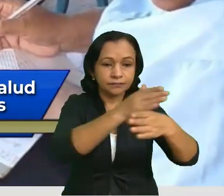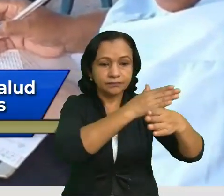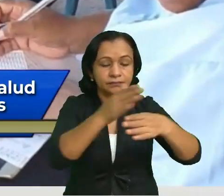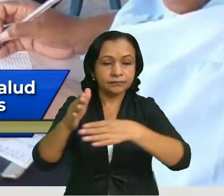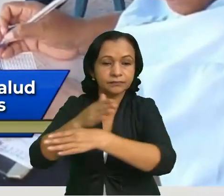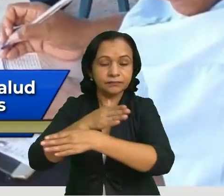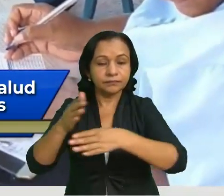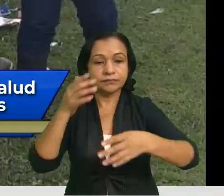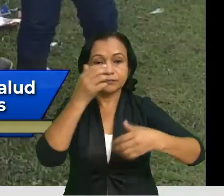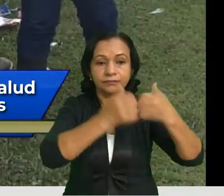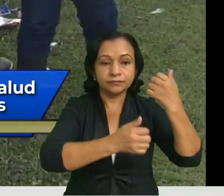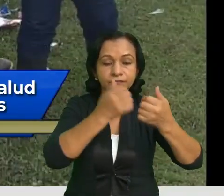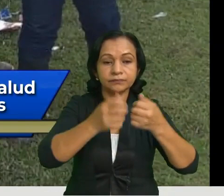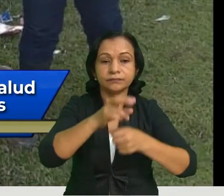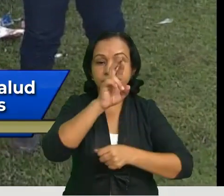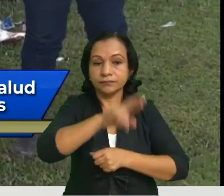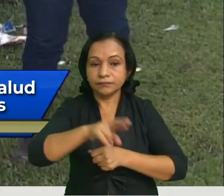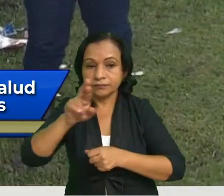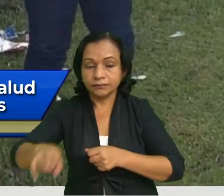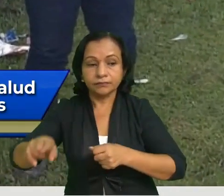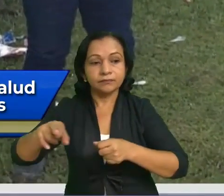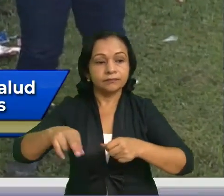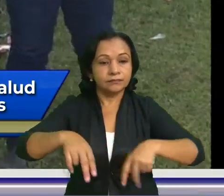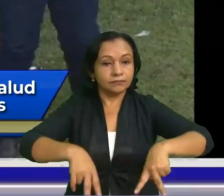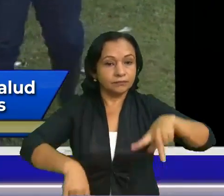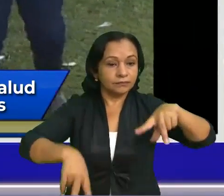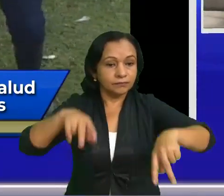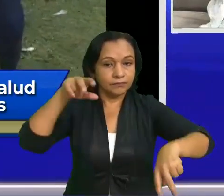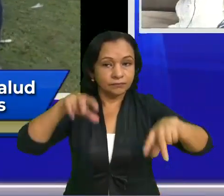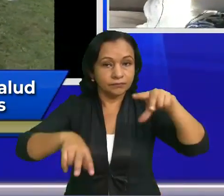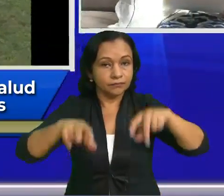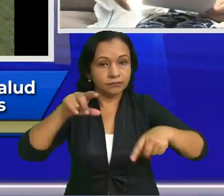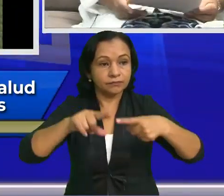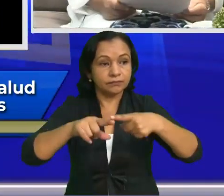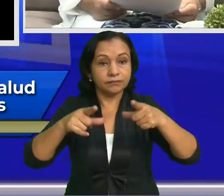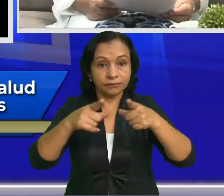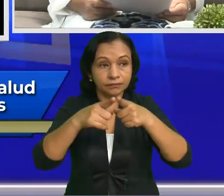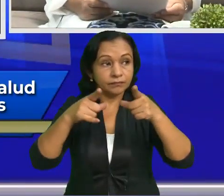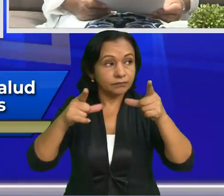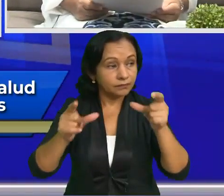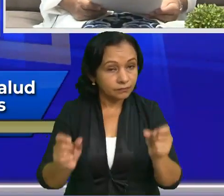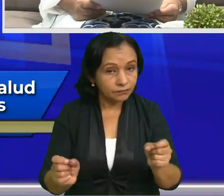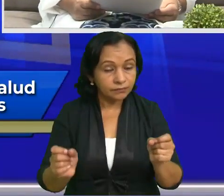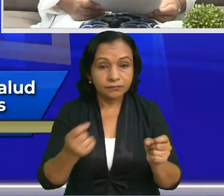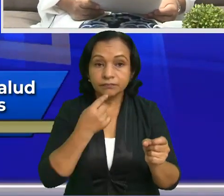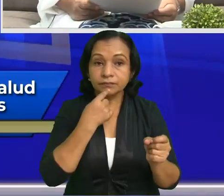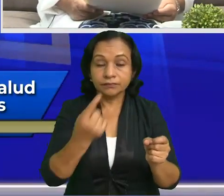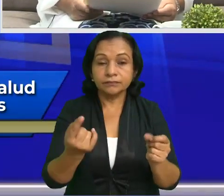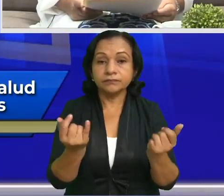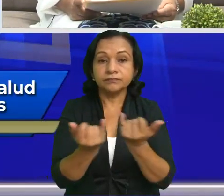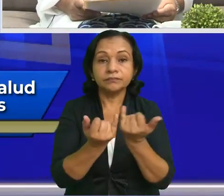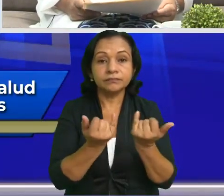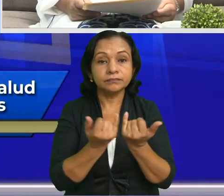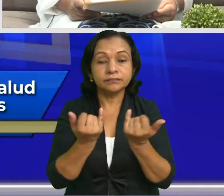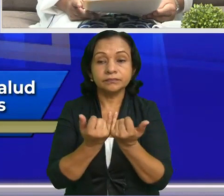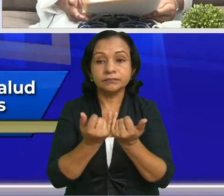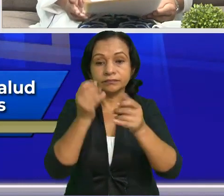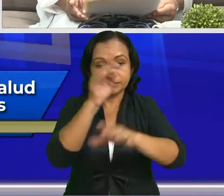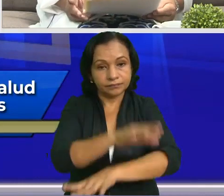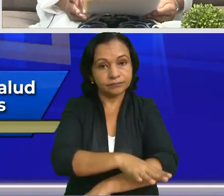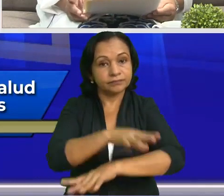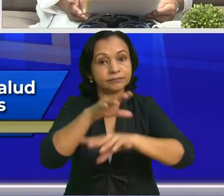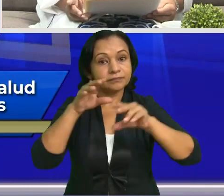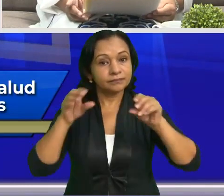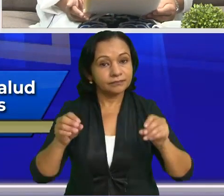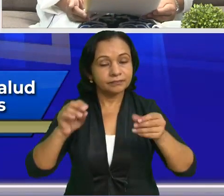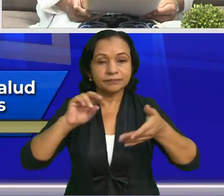tenido afectaciones como riva nueva segovia un pedacito de managua que decimos nosotros también en jinotega y